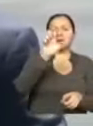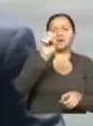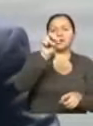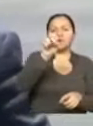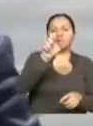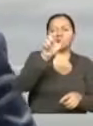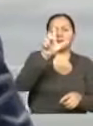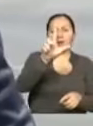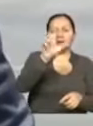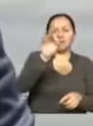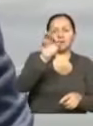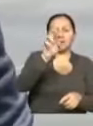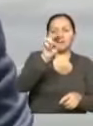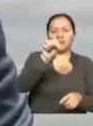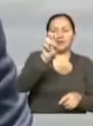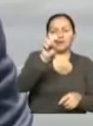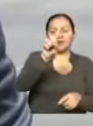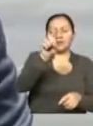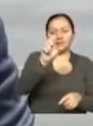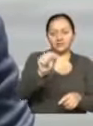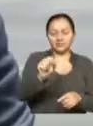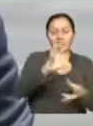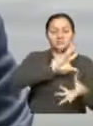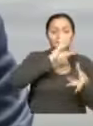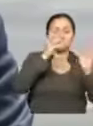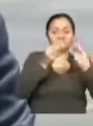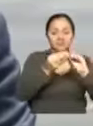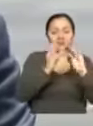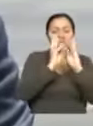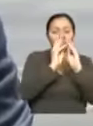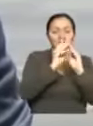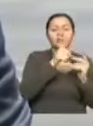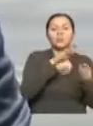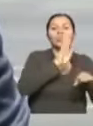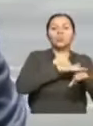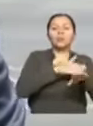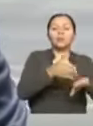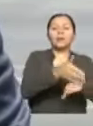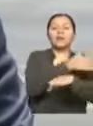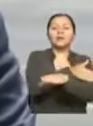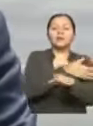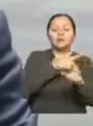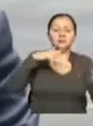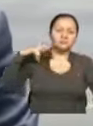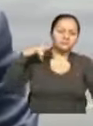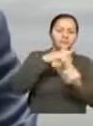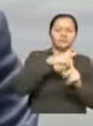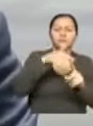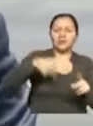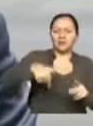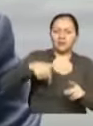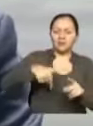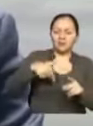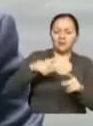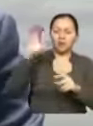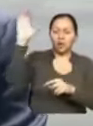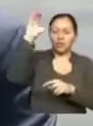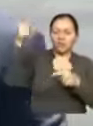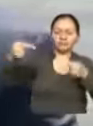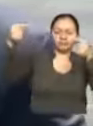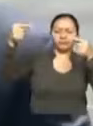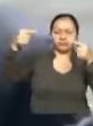se tuvo que cambiar toda la agenda de la cumbre por el bombardeo de Angostura. Y bueno, fue una reunión muy